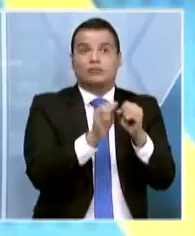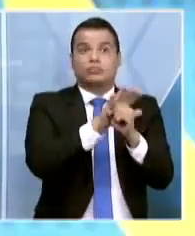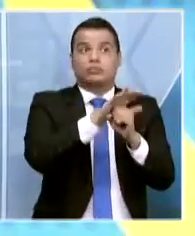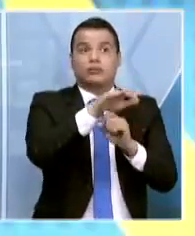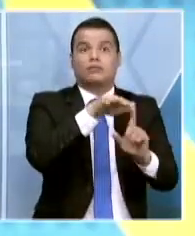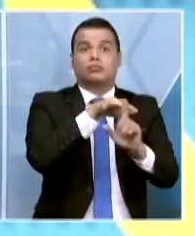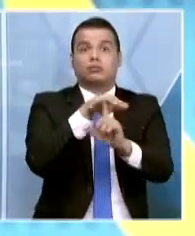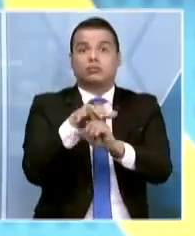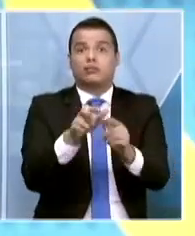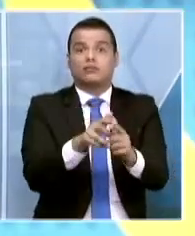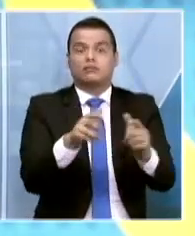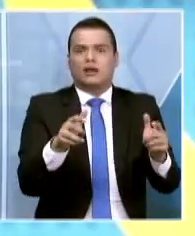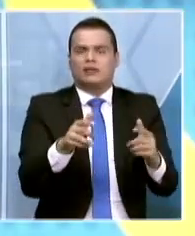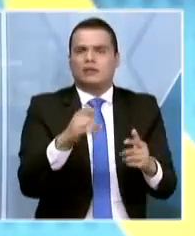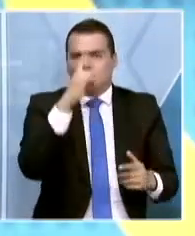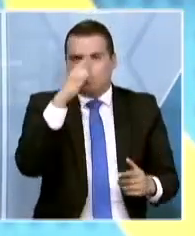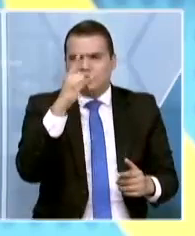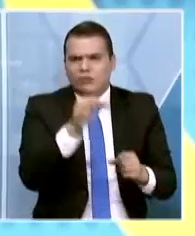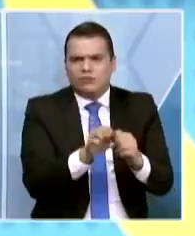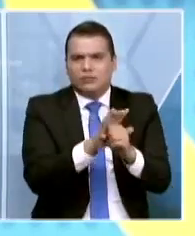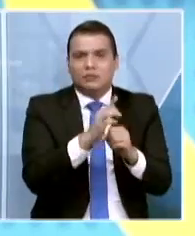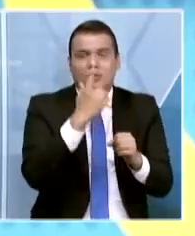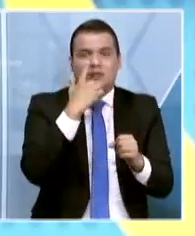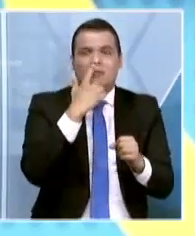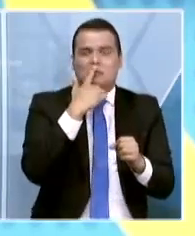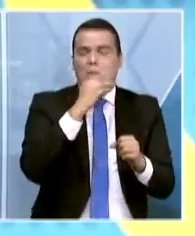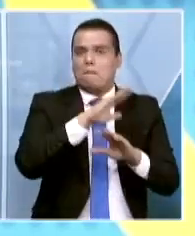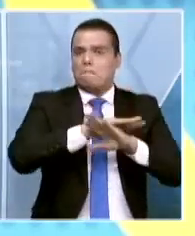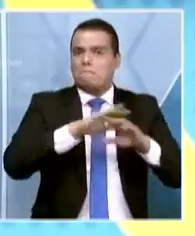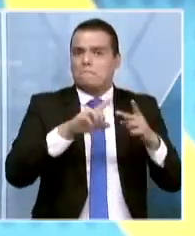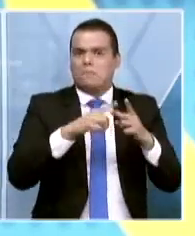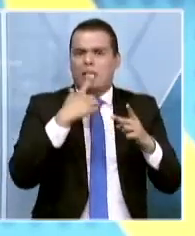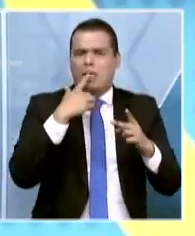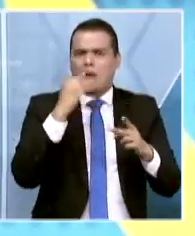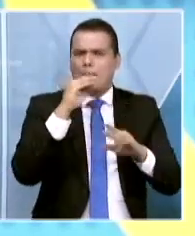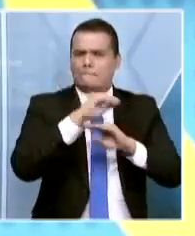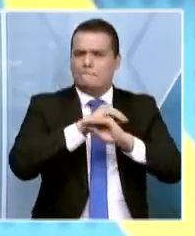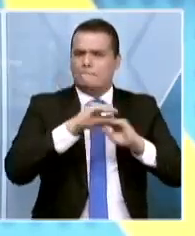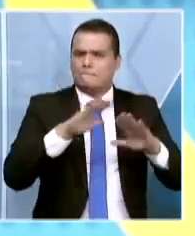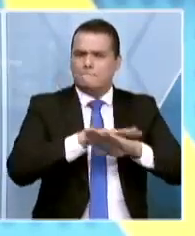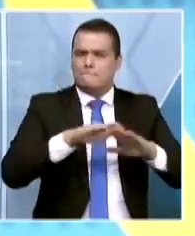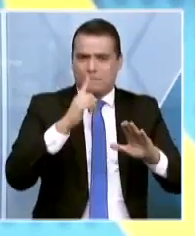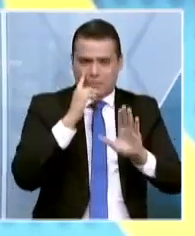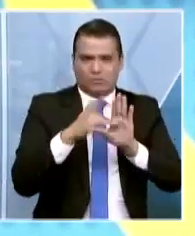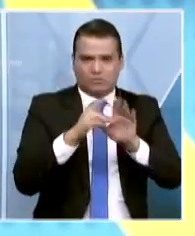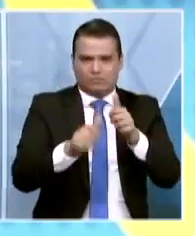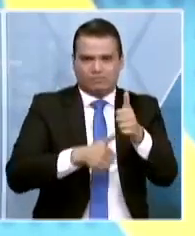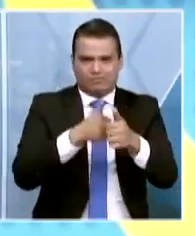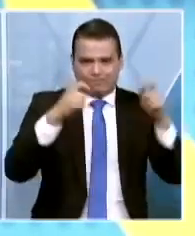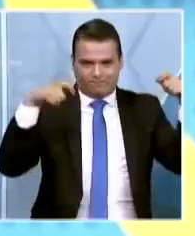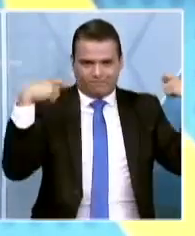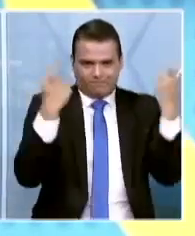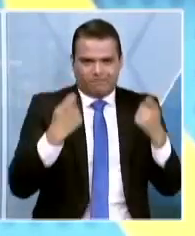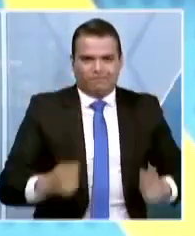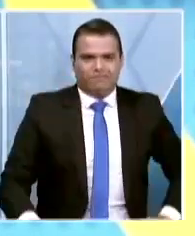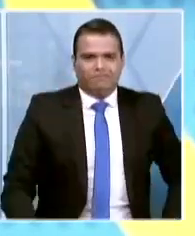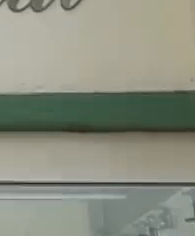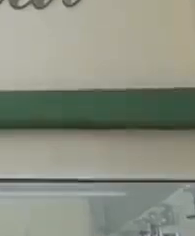La pérdida de los sentidos del olfato y el gusto son alertas tempranas que usted debe tener en cuenta. Esta información es presentada por